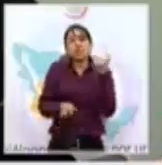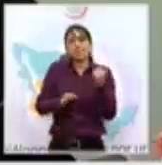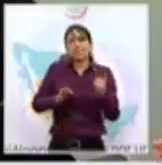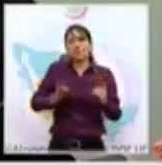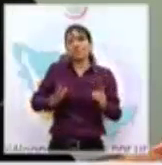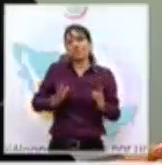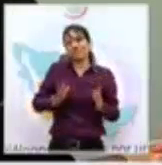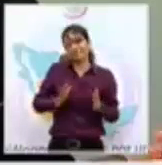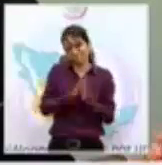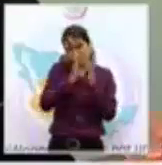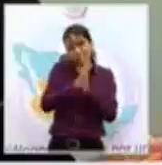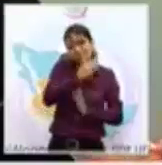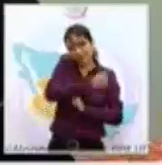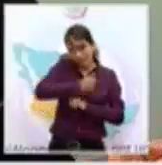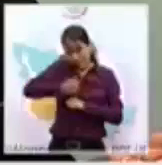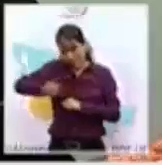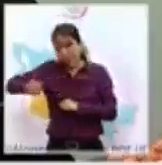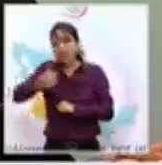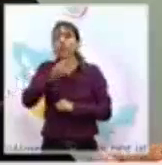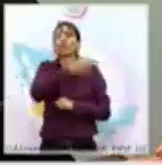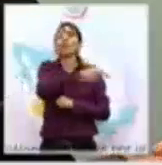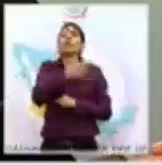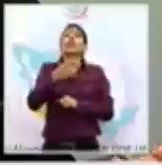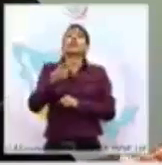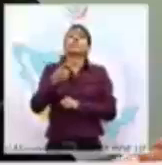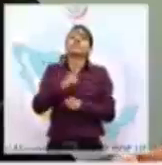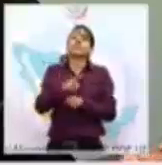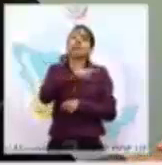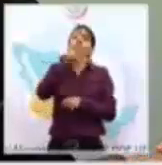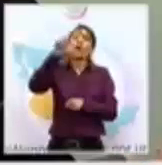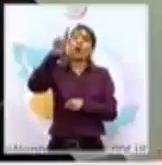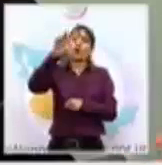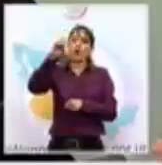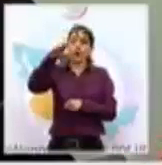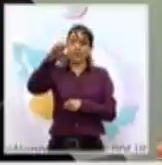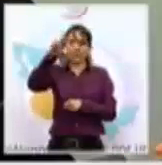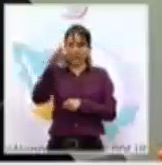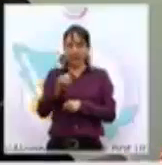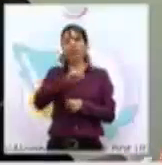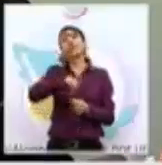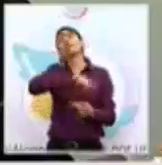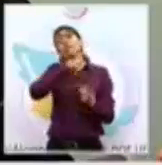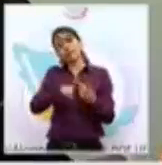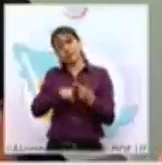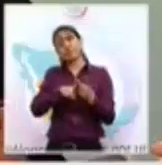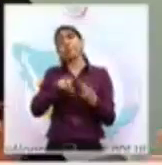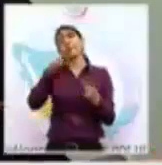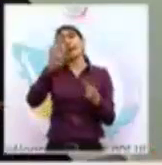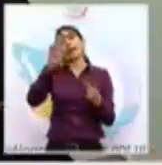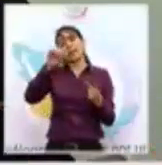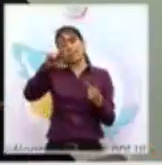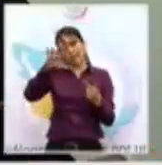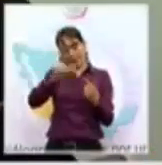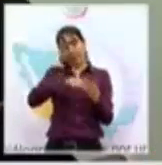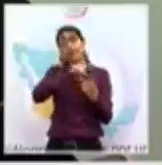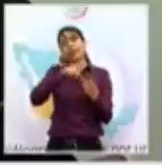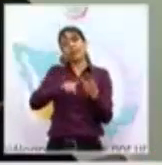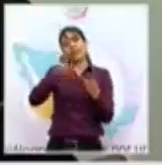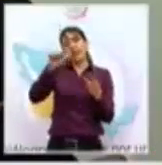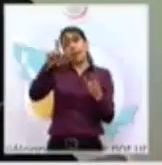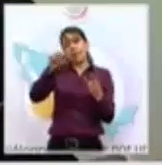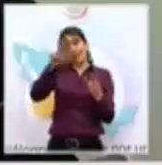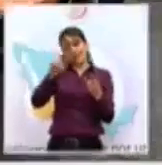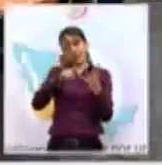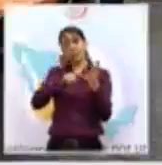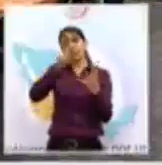senador Romero Hicks. Iniciamos en ese orden: Blanca Heredia, Ricardo Aparicio, Enrique González Tiburcio,